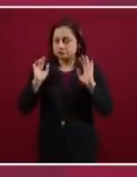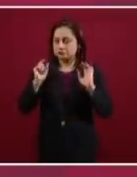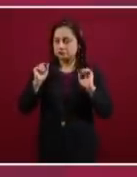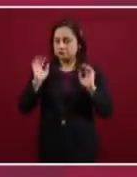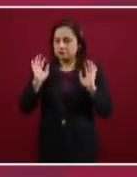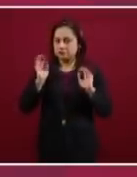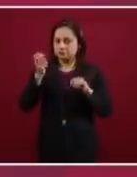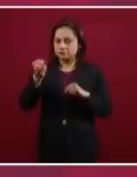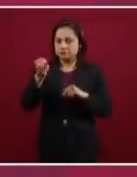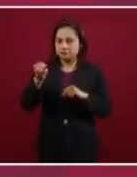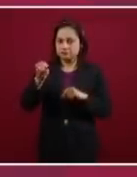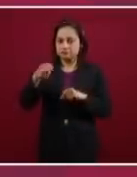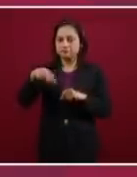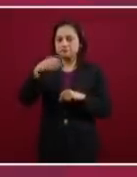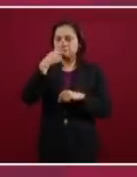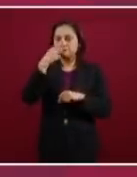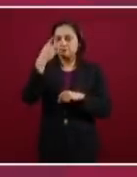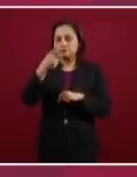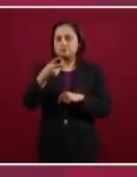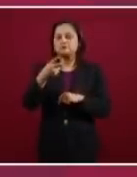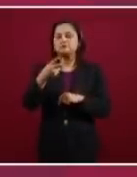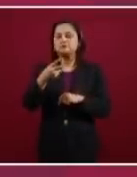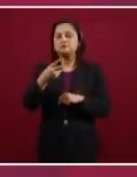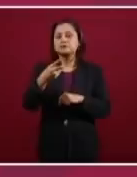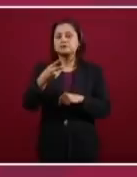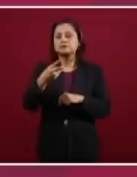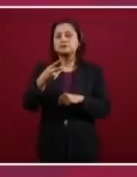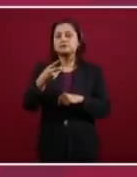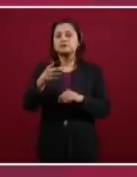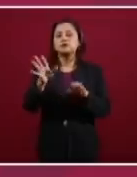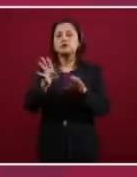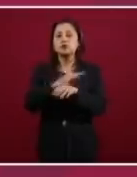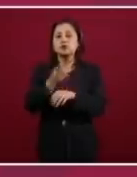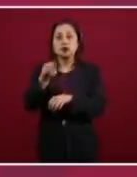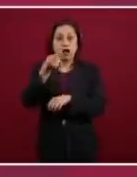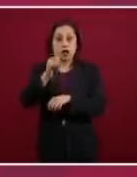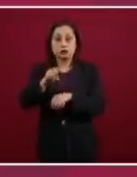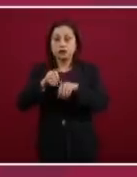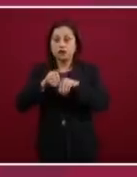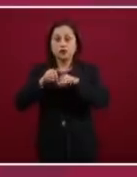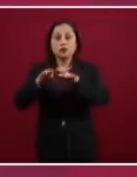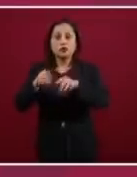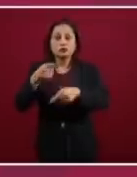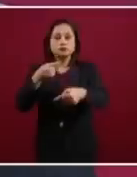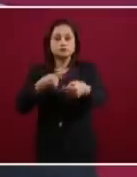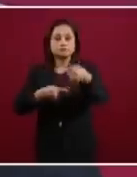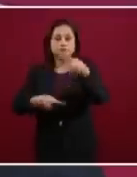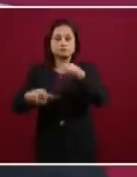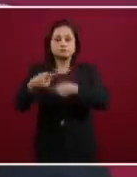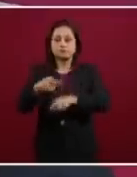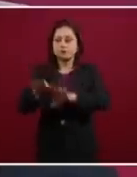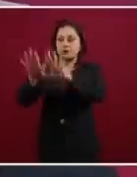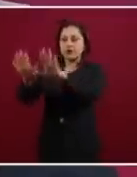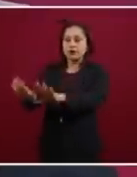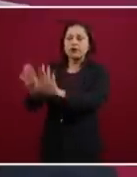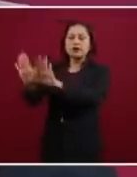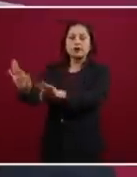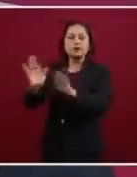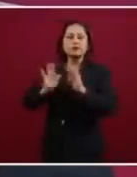porque estos son mensajes de ida y vuelta este catedrático